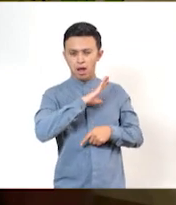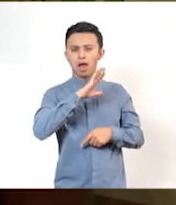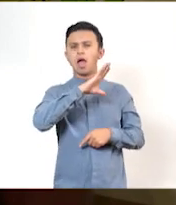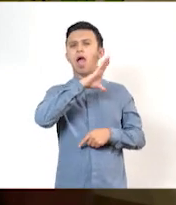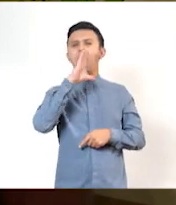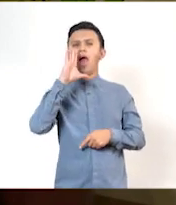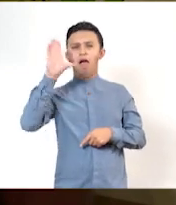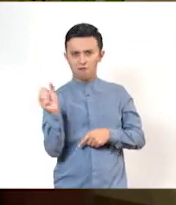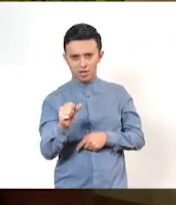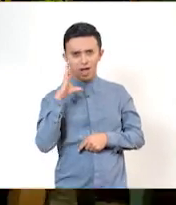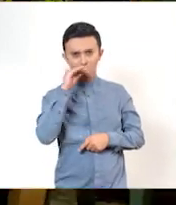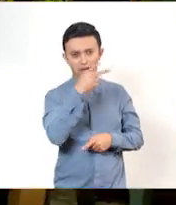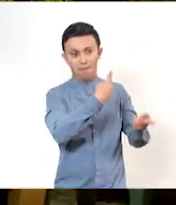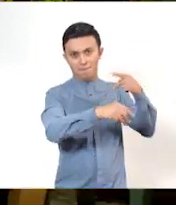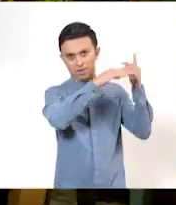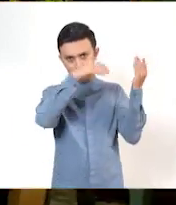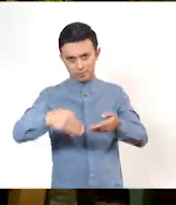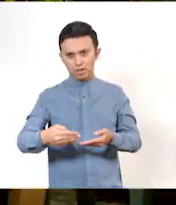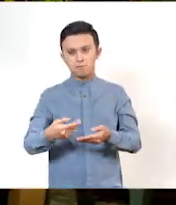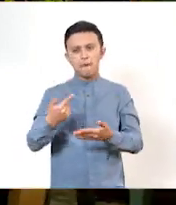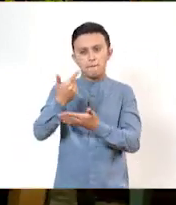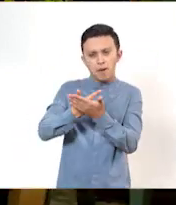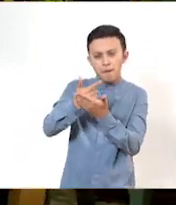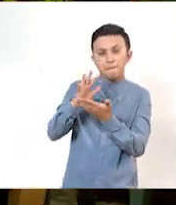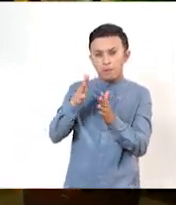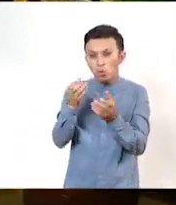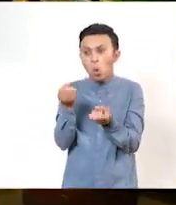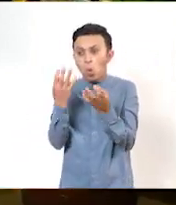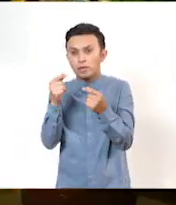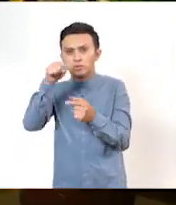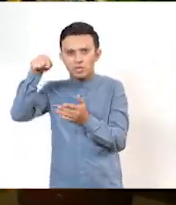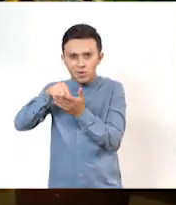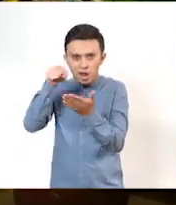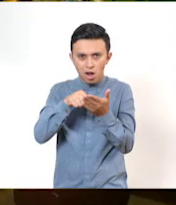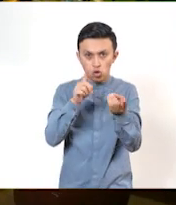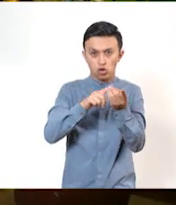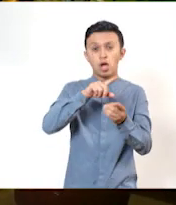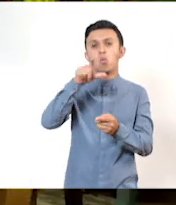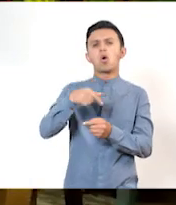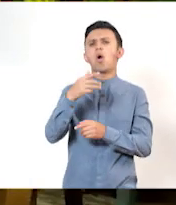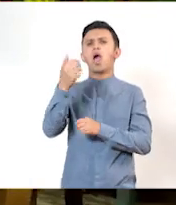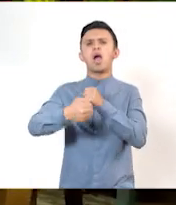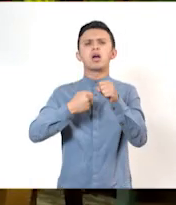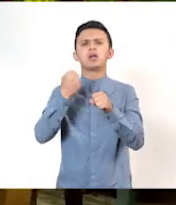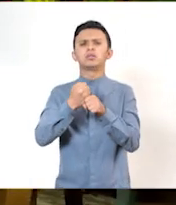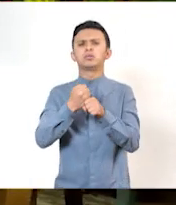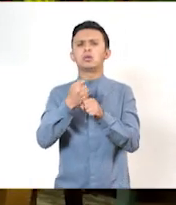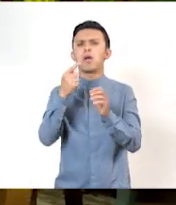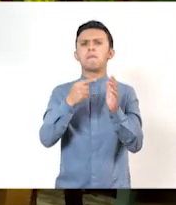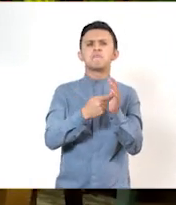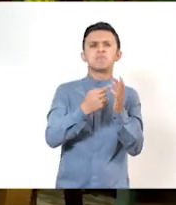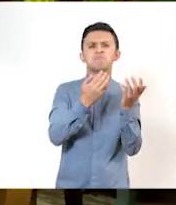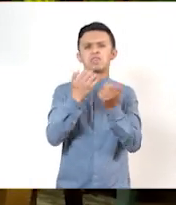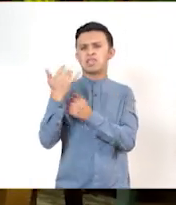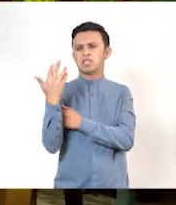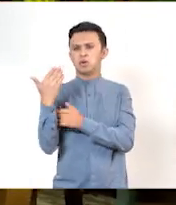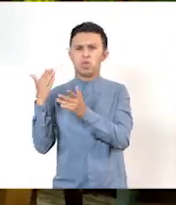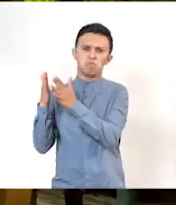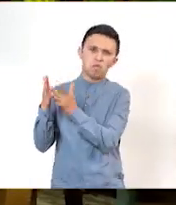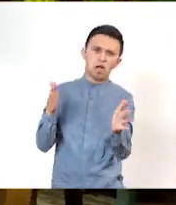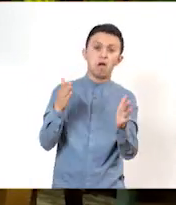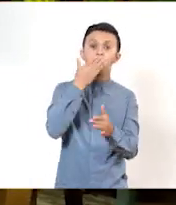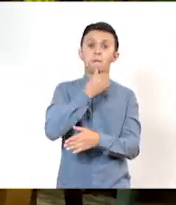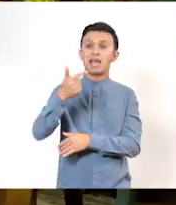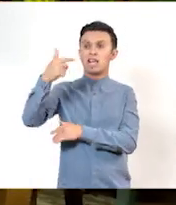una estimación aproximada de cuántos eran y dónde estaban. Posteriormente, en los años 50, don Gonzalo